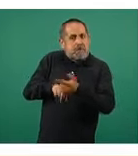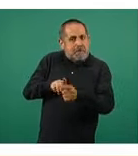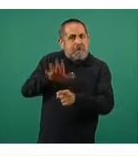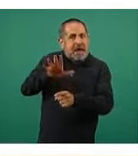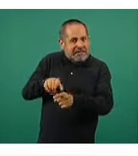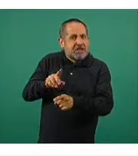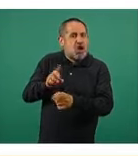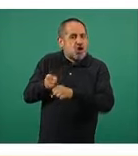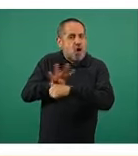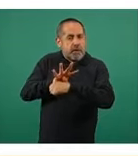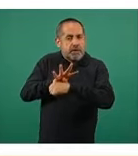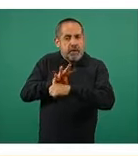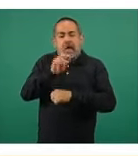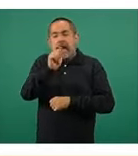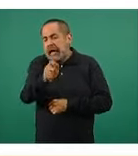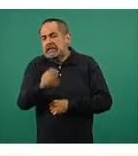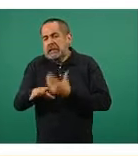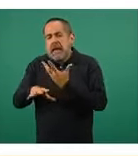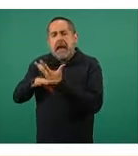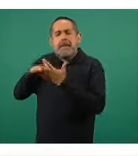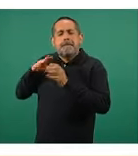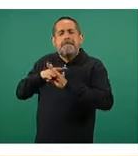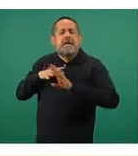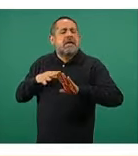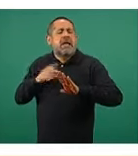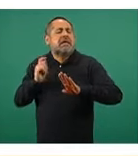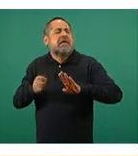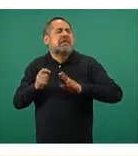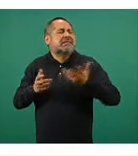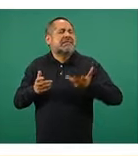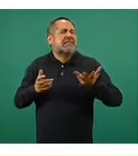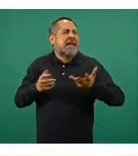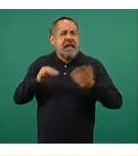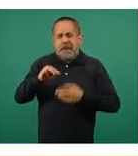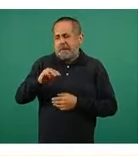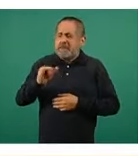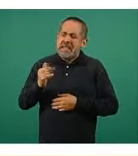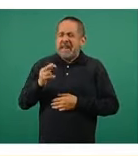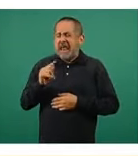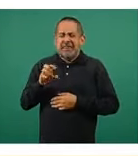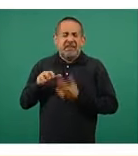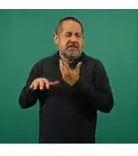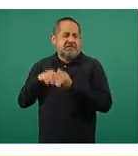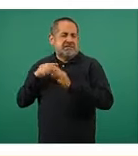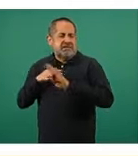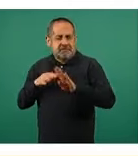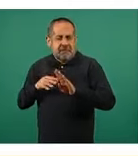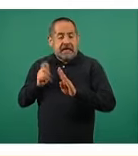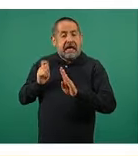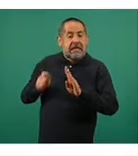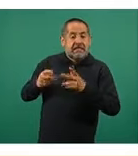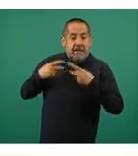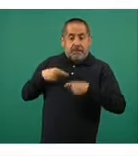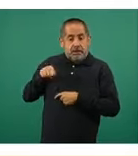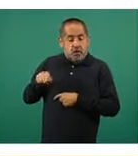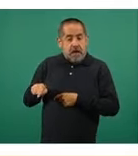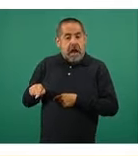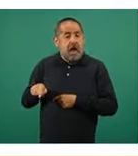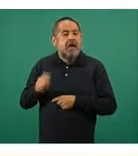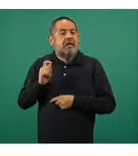de población migrante, hablemos en el contexto de la vigilancia epidemiológica, es aquella persona que ha